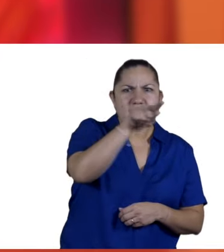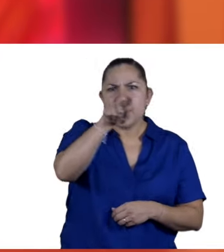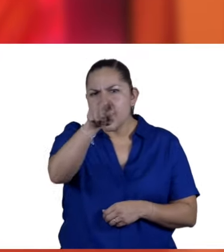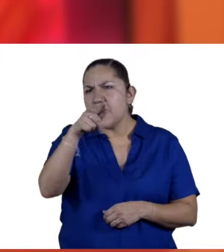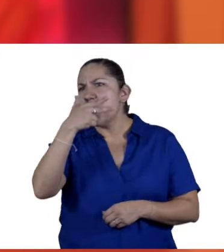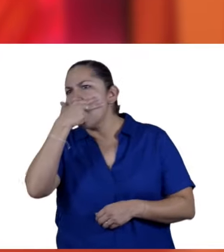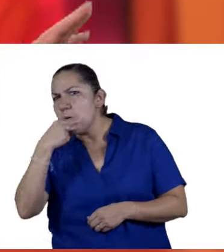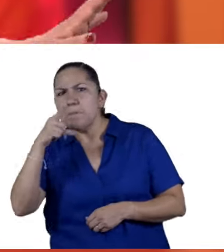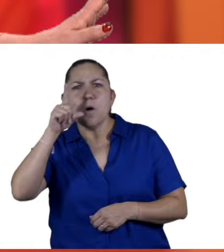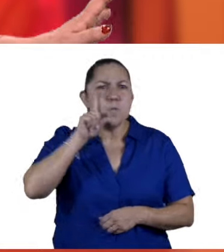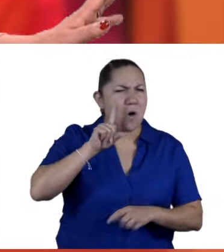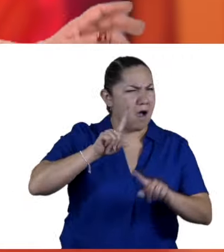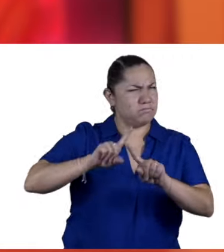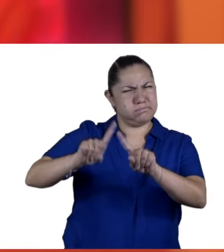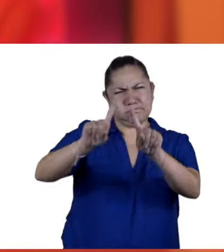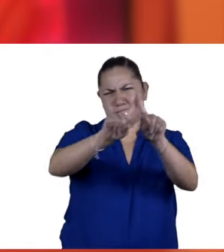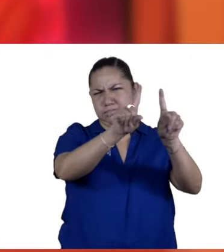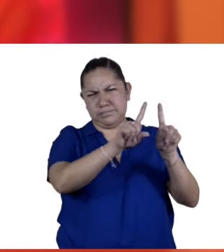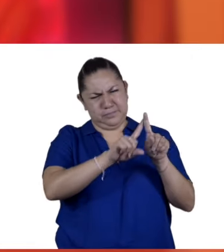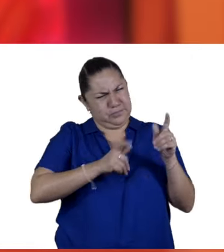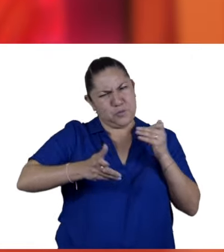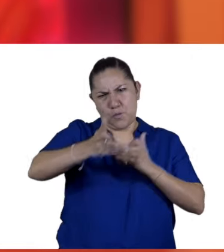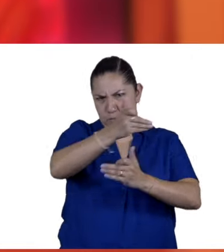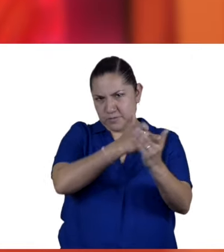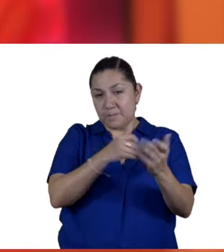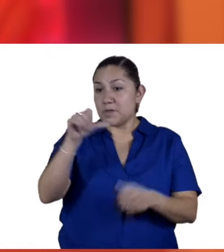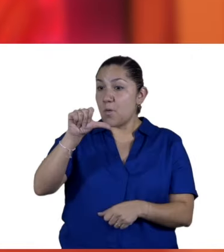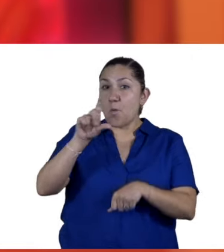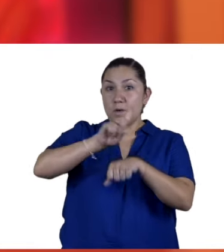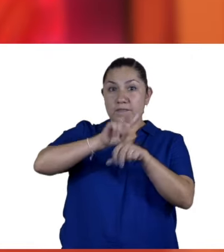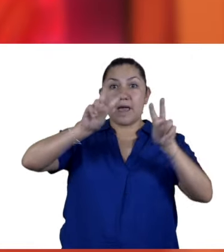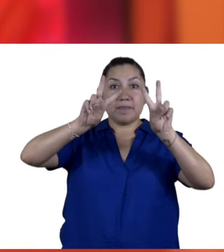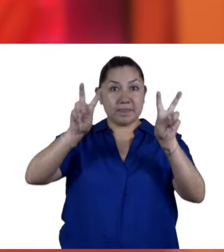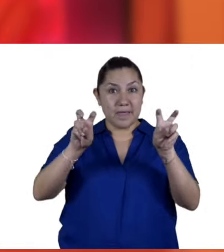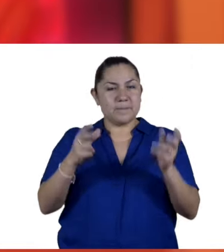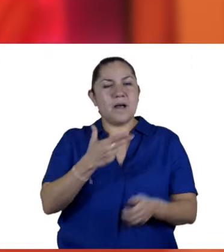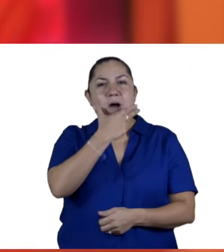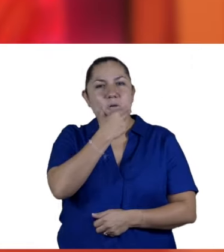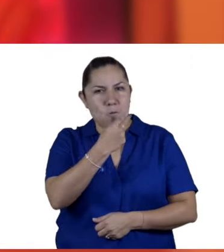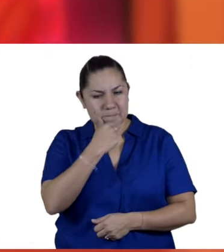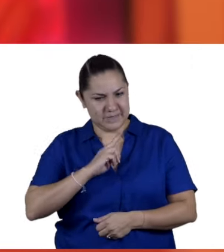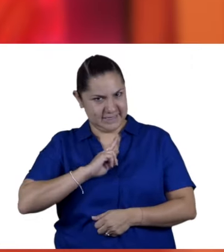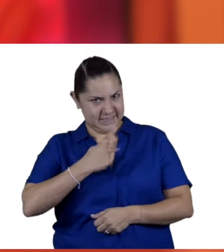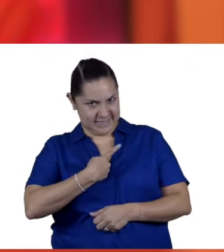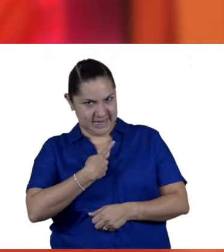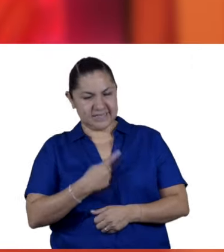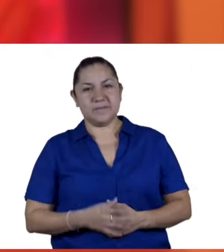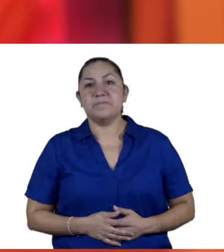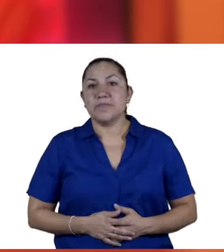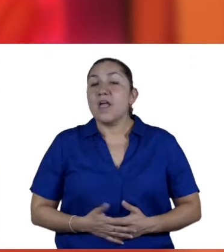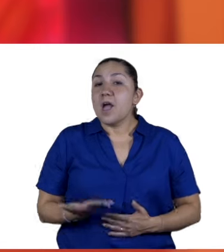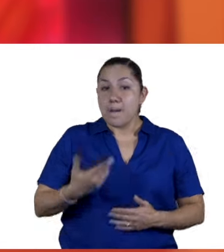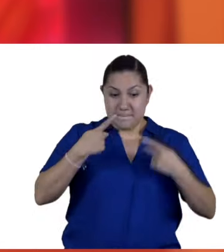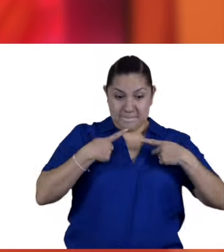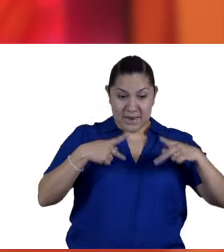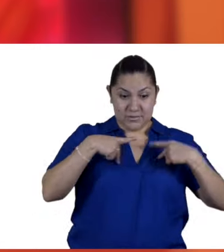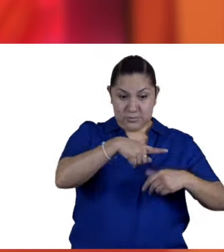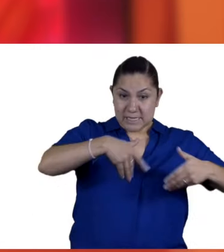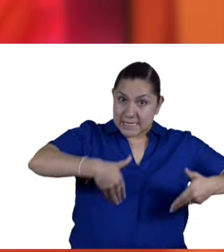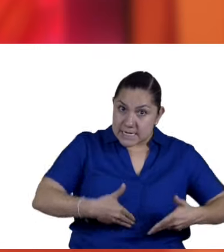ellas, todas y todes. Hoy hablaremos sobre hombres trans. El sexo biológico que se le